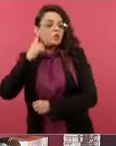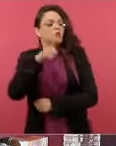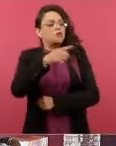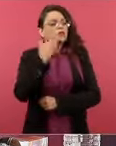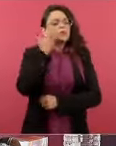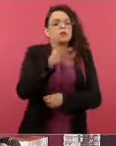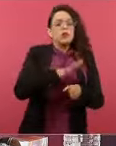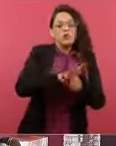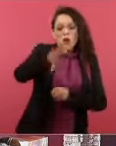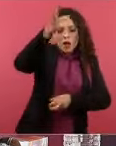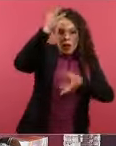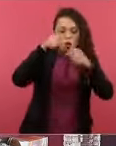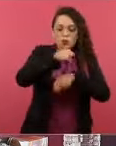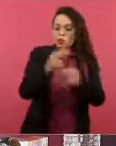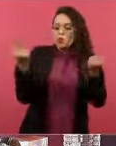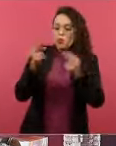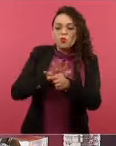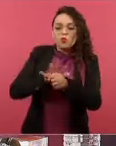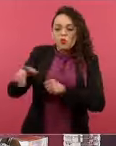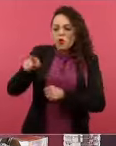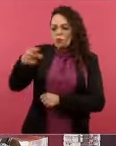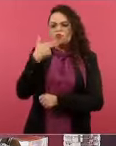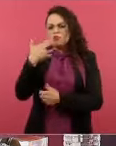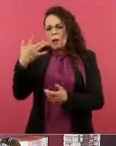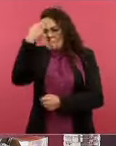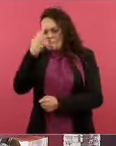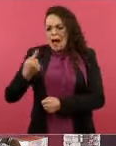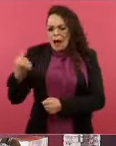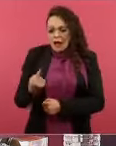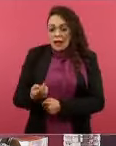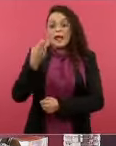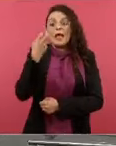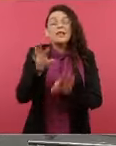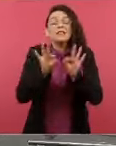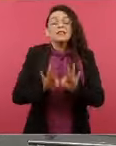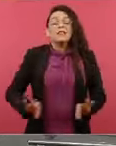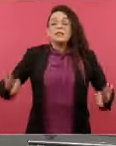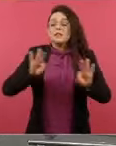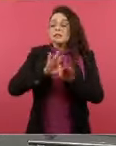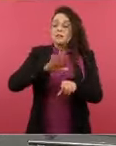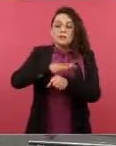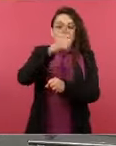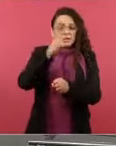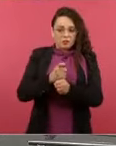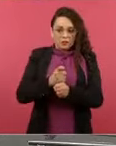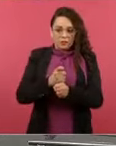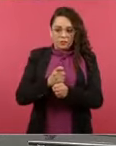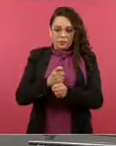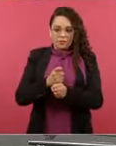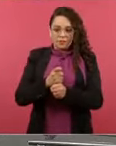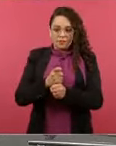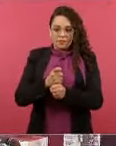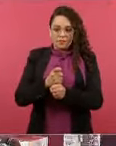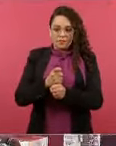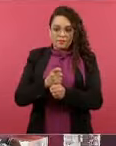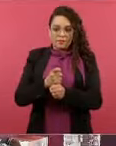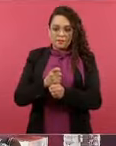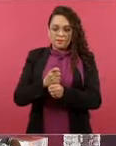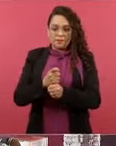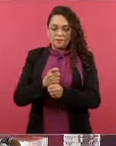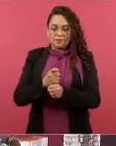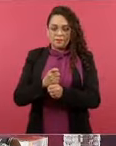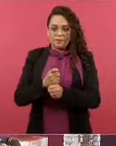lo que necesitan? ¿Para qué lo utilizan? Eso es lo más importante. Entonces, creo que por ahí podemos resolverlo.